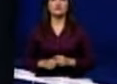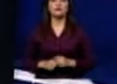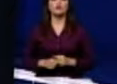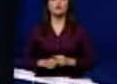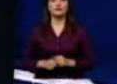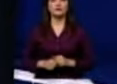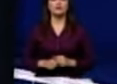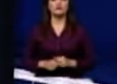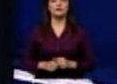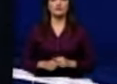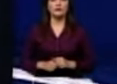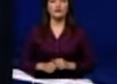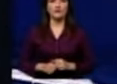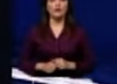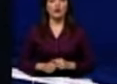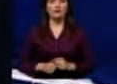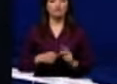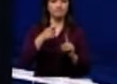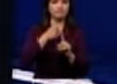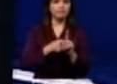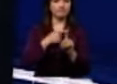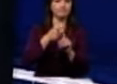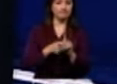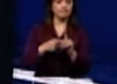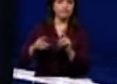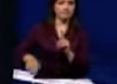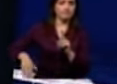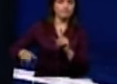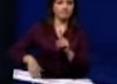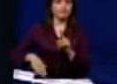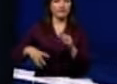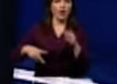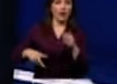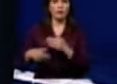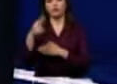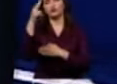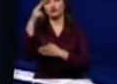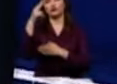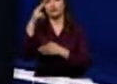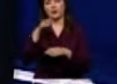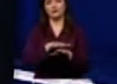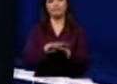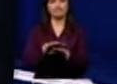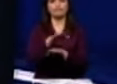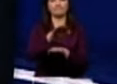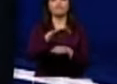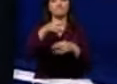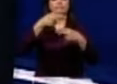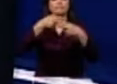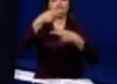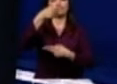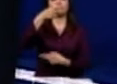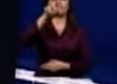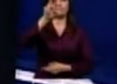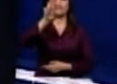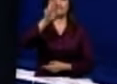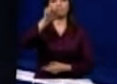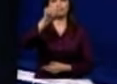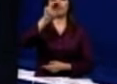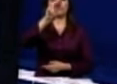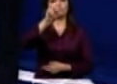Bueno, además te contamos que luego de varios meses de retrasos, finalmente se abrió a la circulación vehicular el intercambiador de la